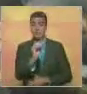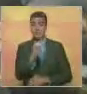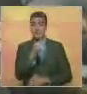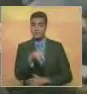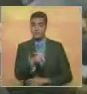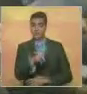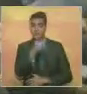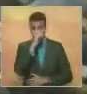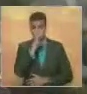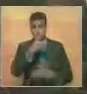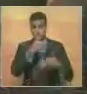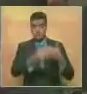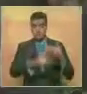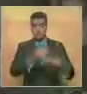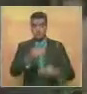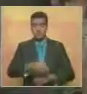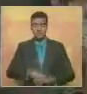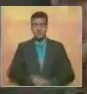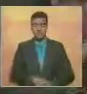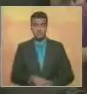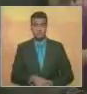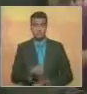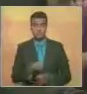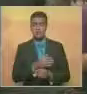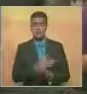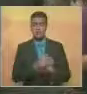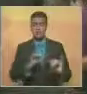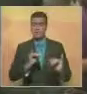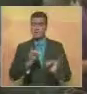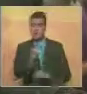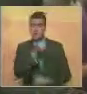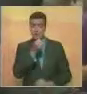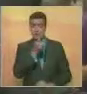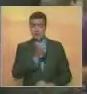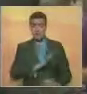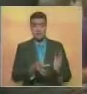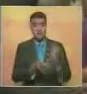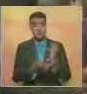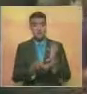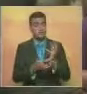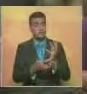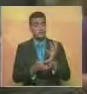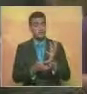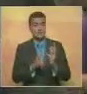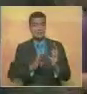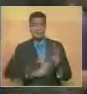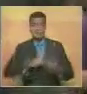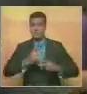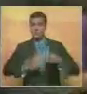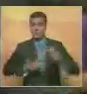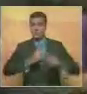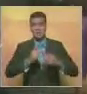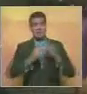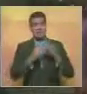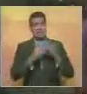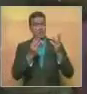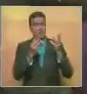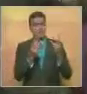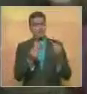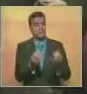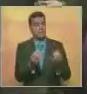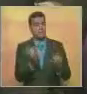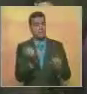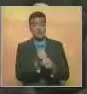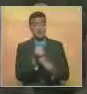por segundo año consecutivo. Detrás de lo que son los periodistas está el equipo técnico, está los productores, está todo un conjunto